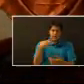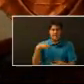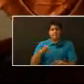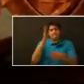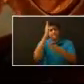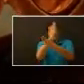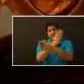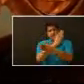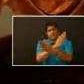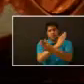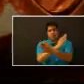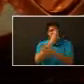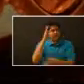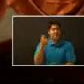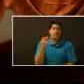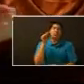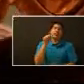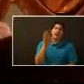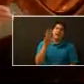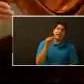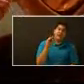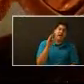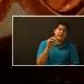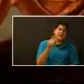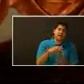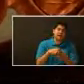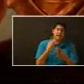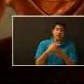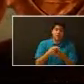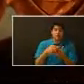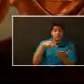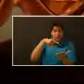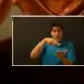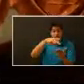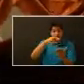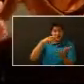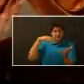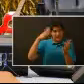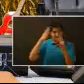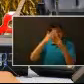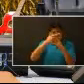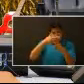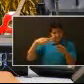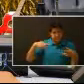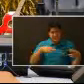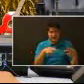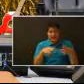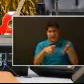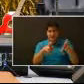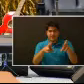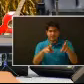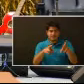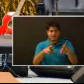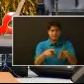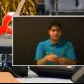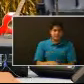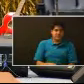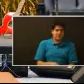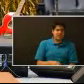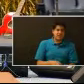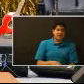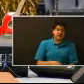proteger, porque ahí está hablando, cuando van a pasar el Jordán, que van ¿a qué van a ir?